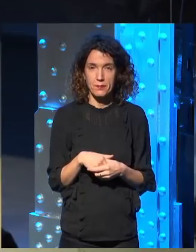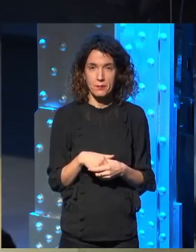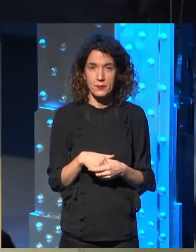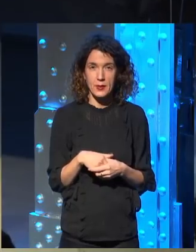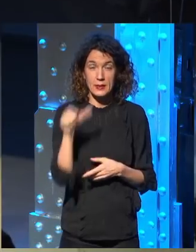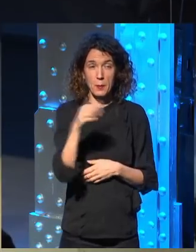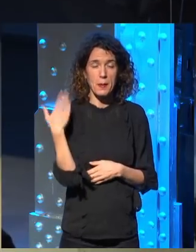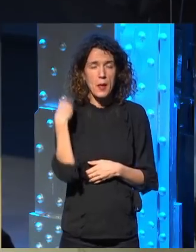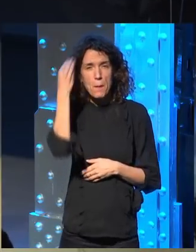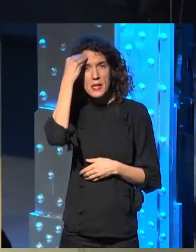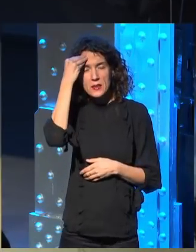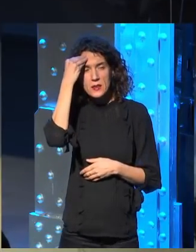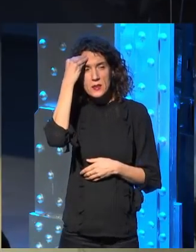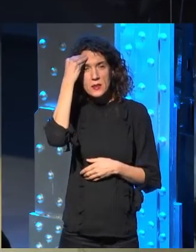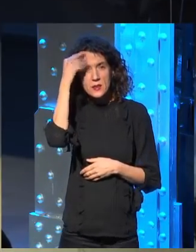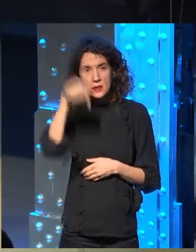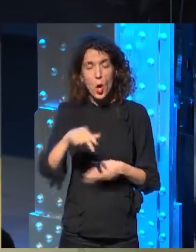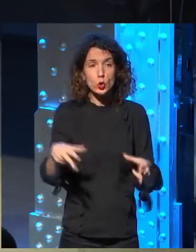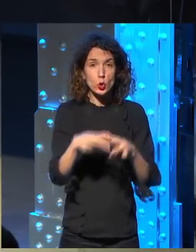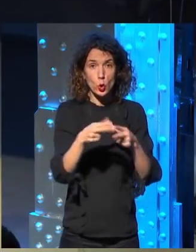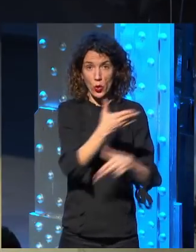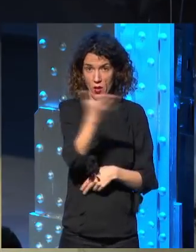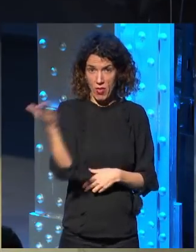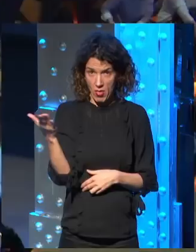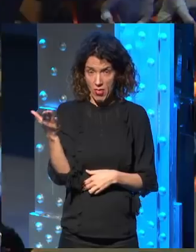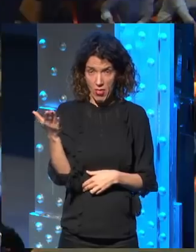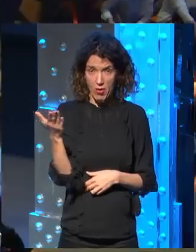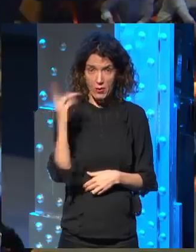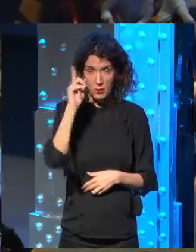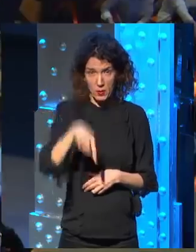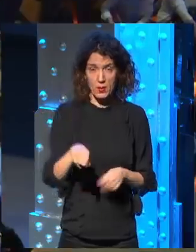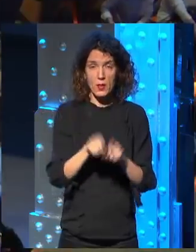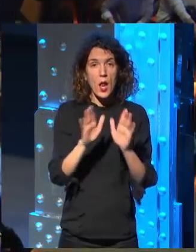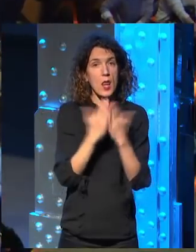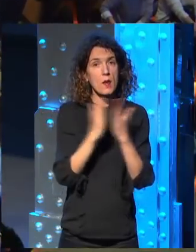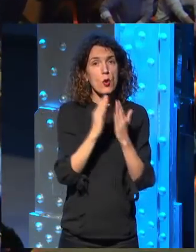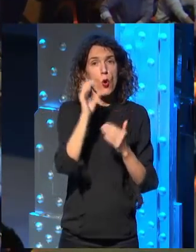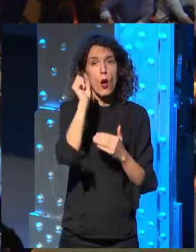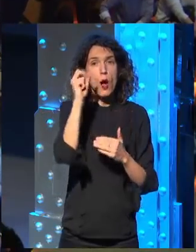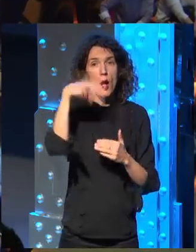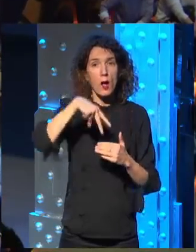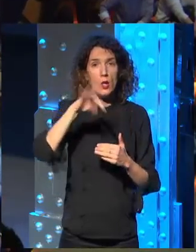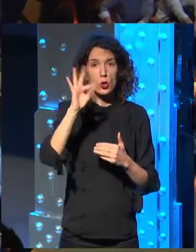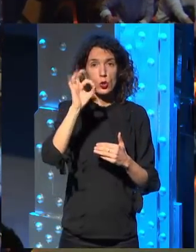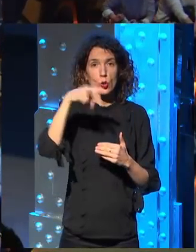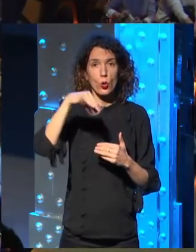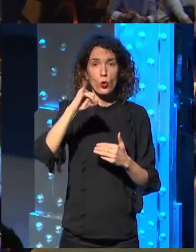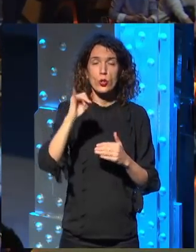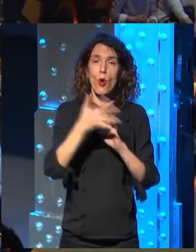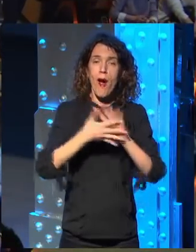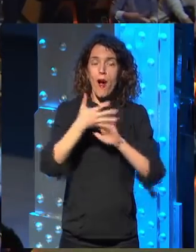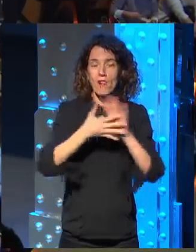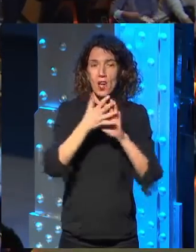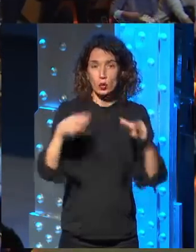El otro día estaba pensando que en esta sociedad, y el libro de Antonio habla mucho de esta